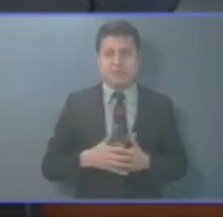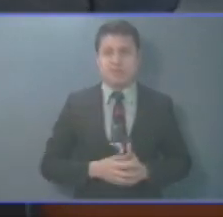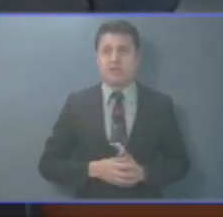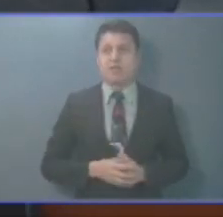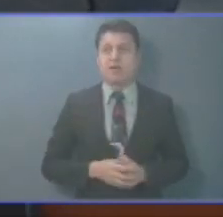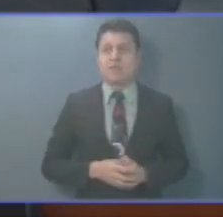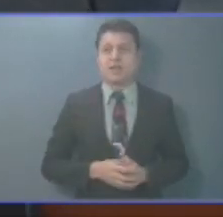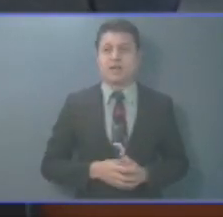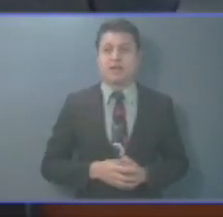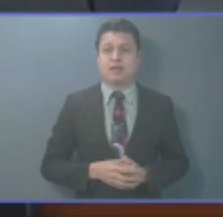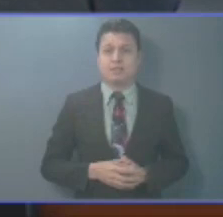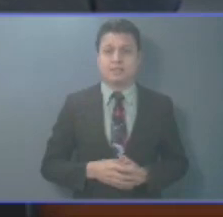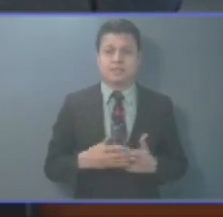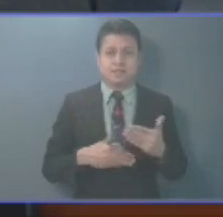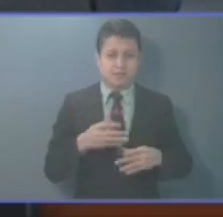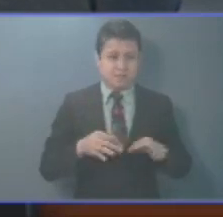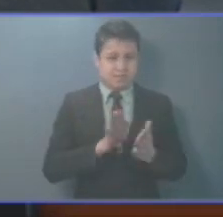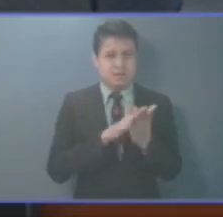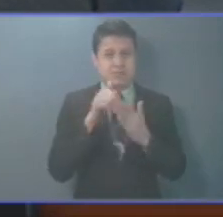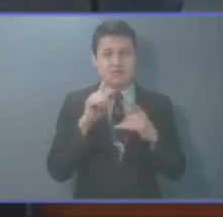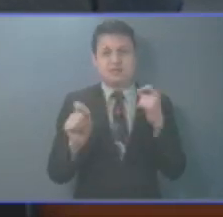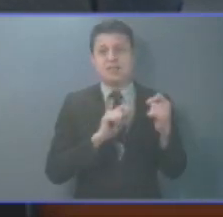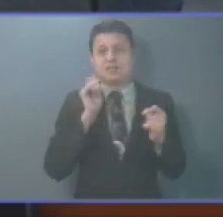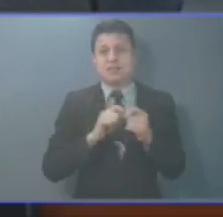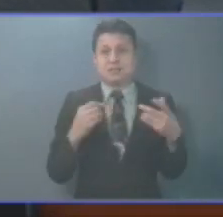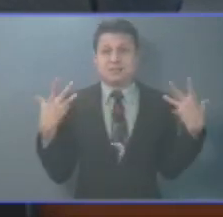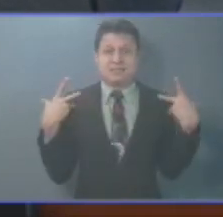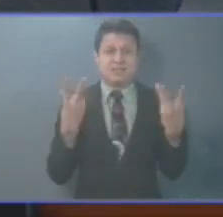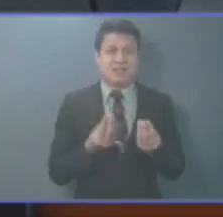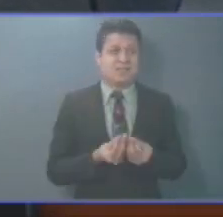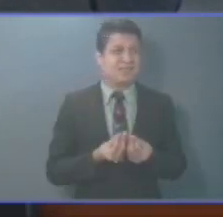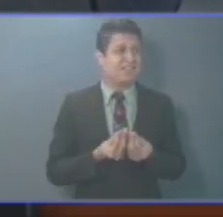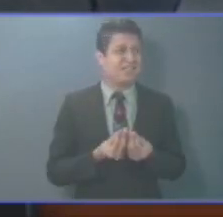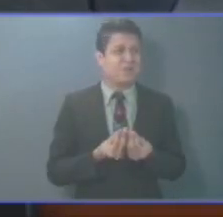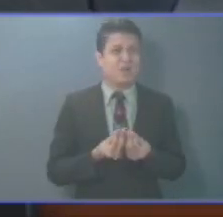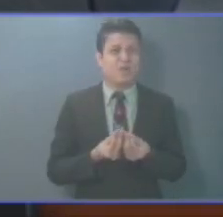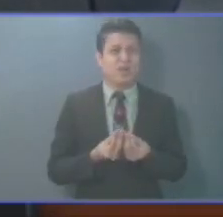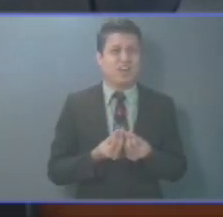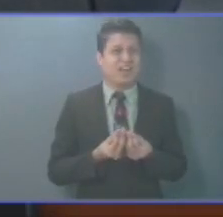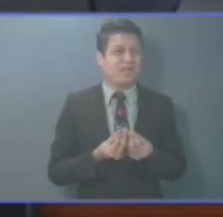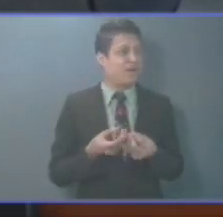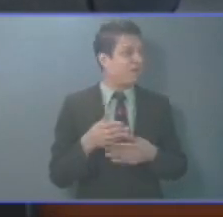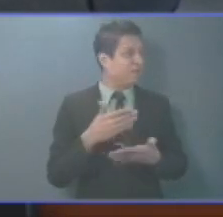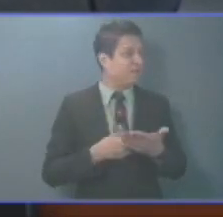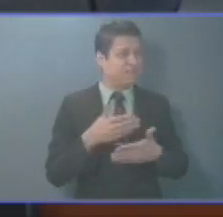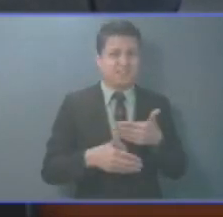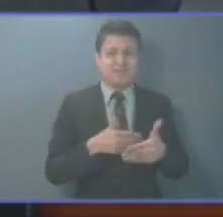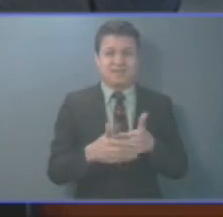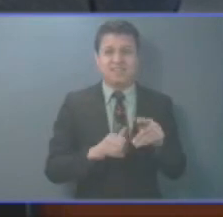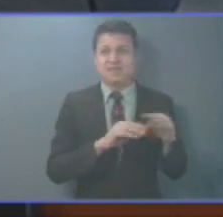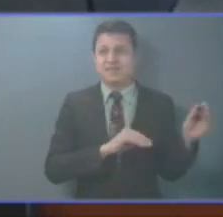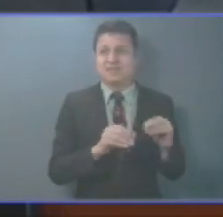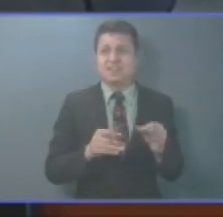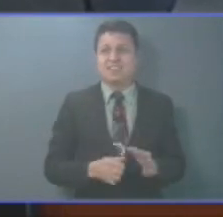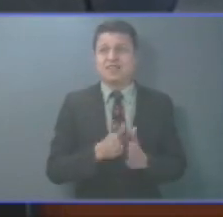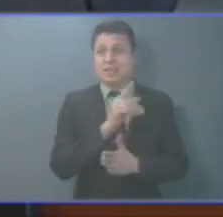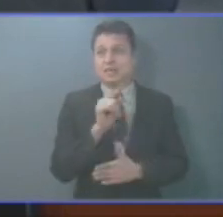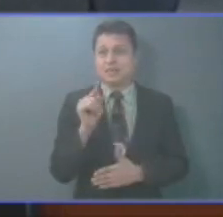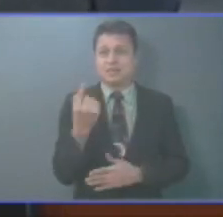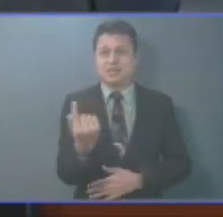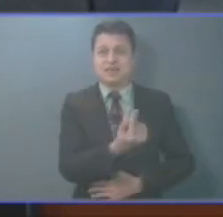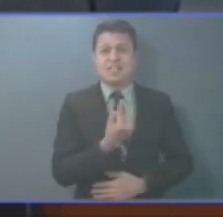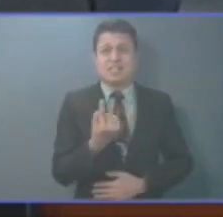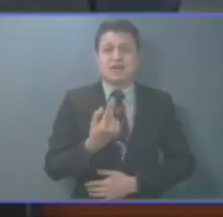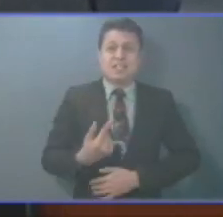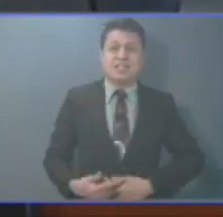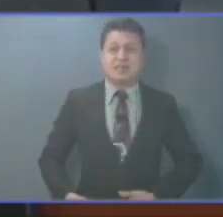La participación plena y efectiva de la sociedad. D. El respeto a la condición humana de las personas